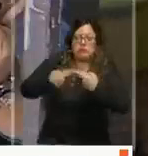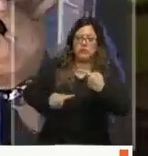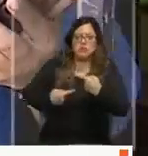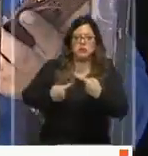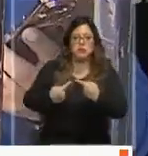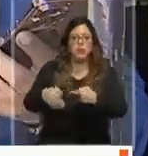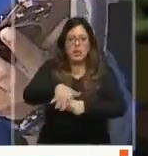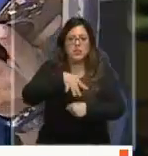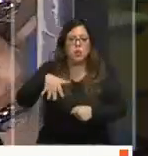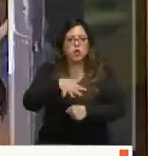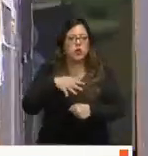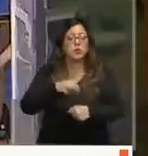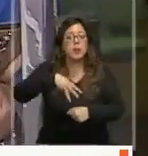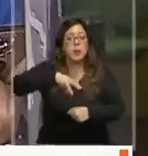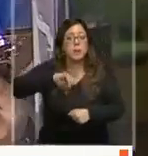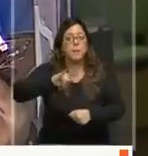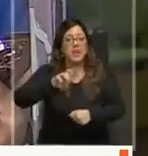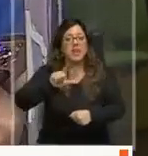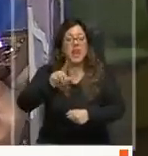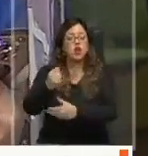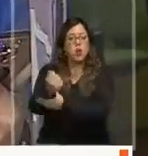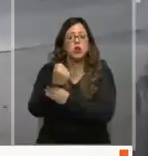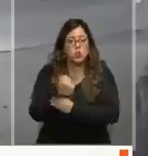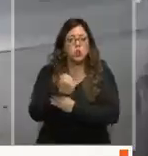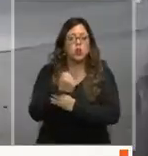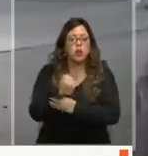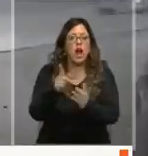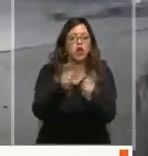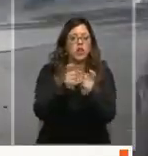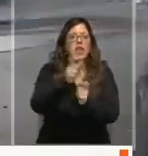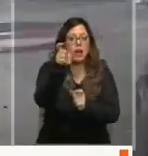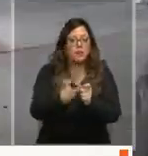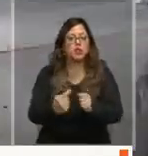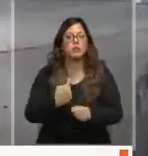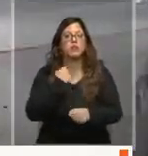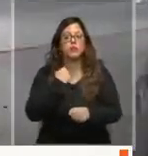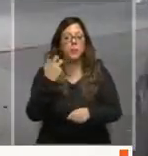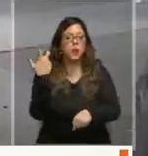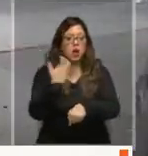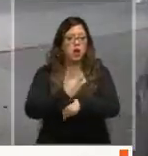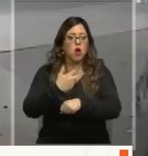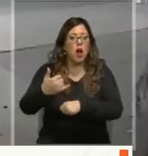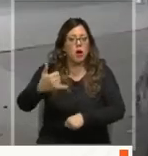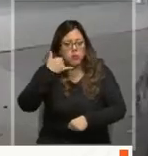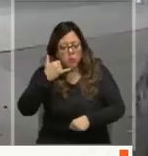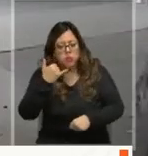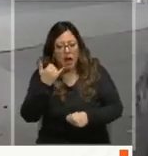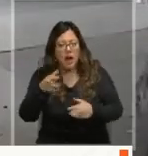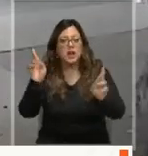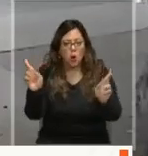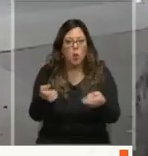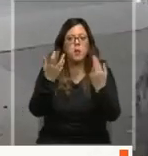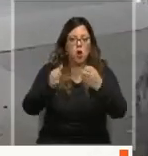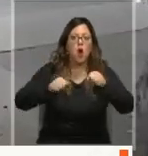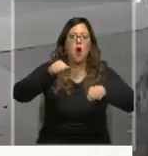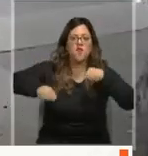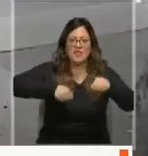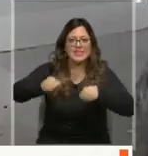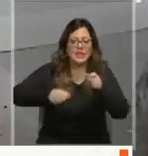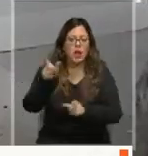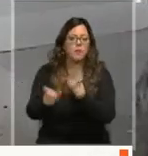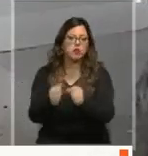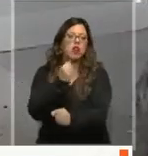Miguel nos ayudó a contactar al joven que sufrió el robo. Vía telefónica nos contó que pudo recuperar su bicicleta con